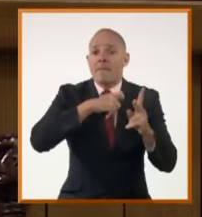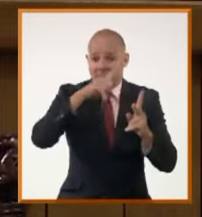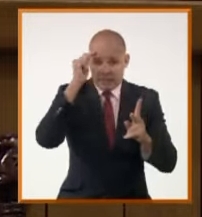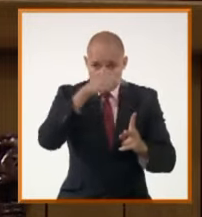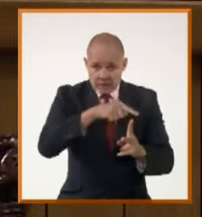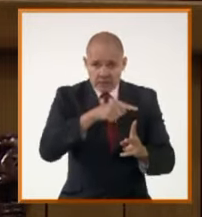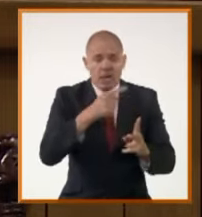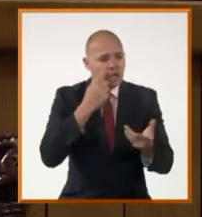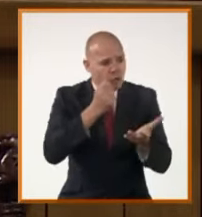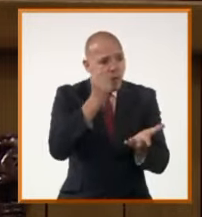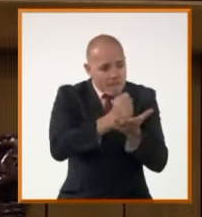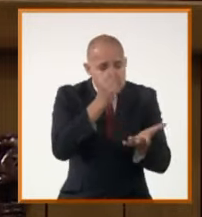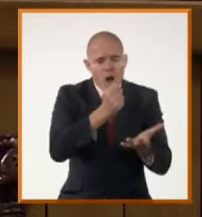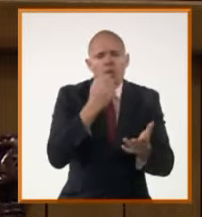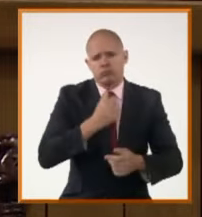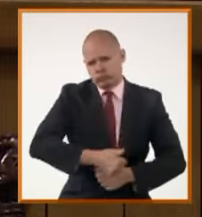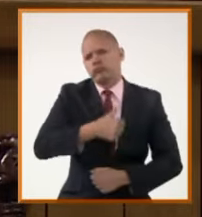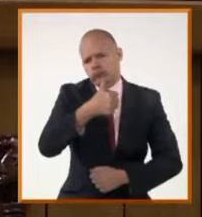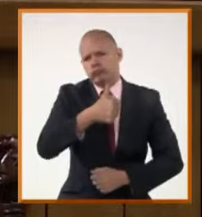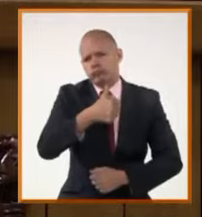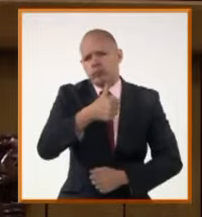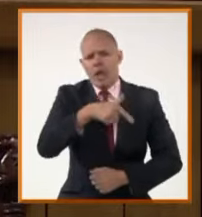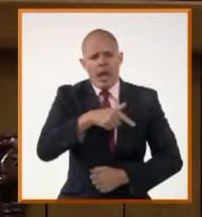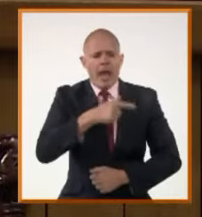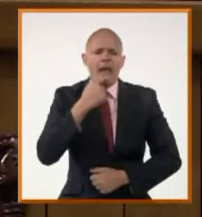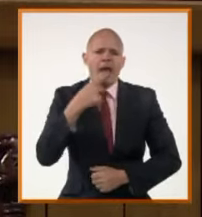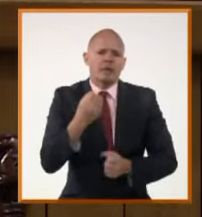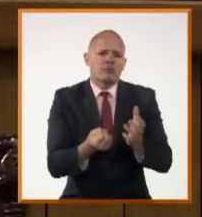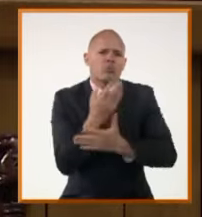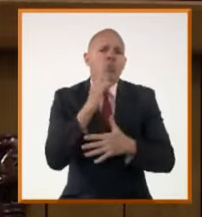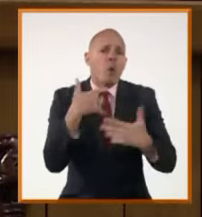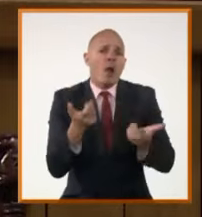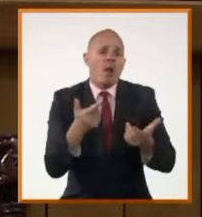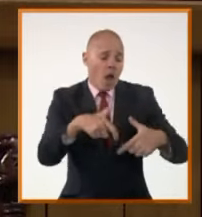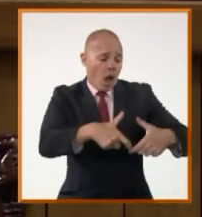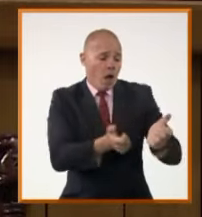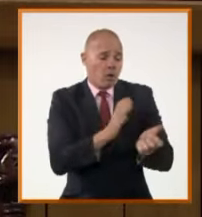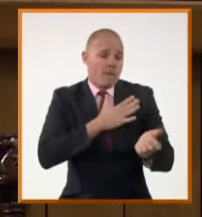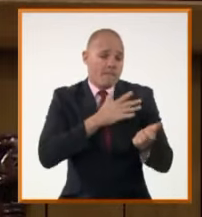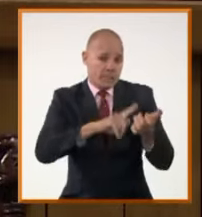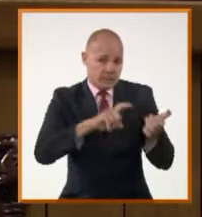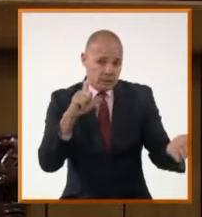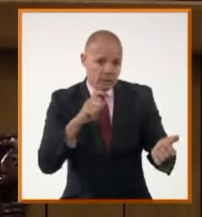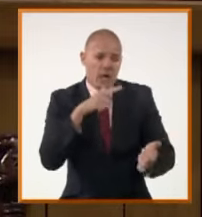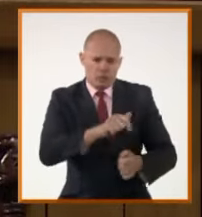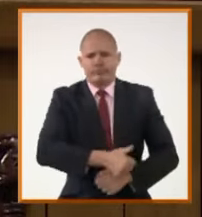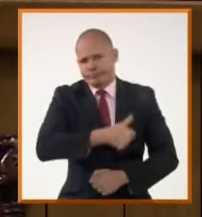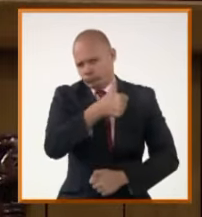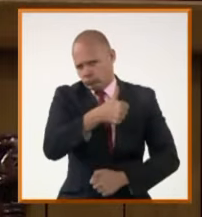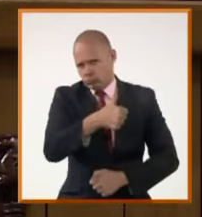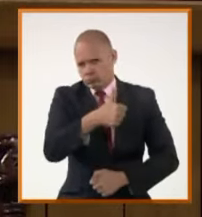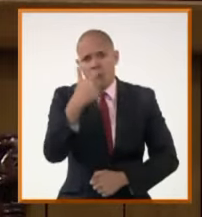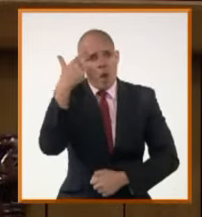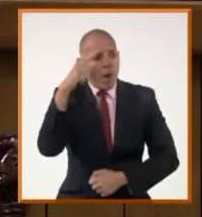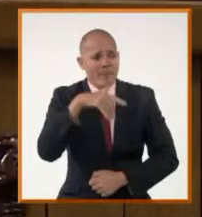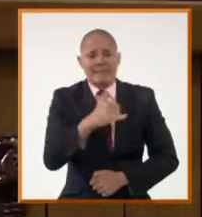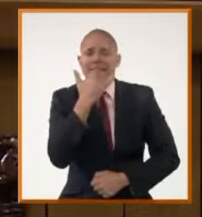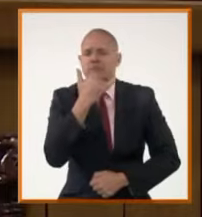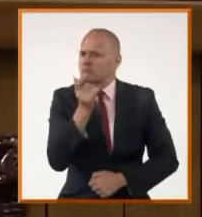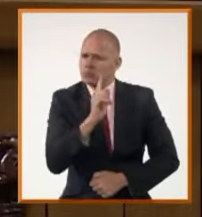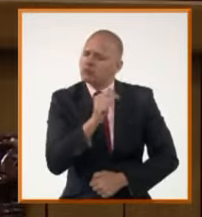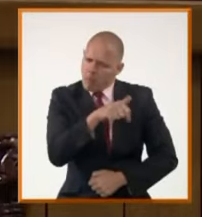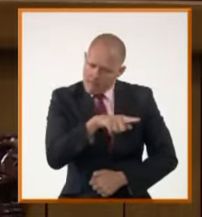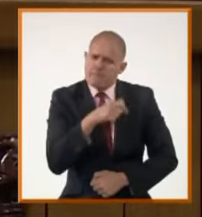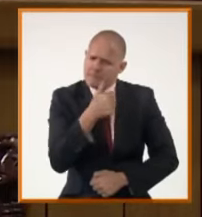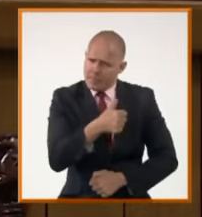viene desde un congreso del partido. Eso fue una decisión correcta, y que se responde a una